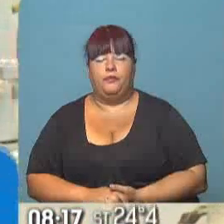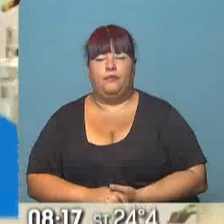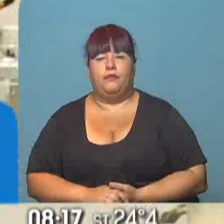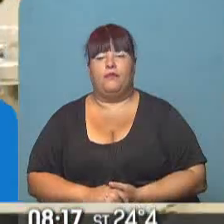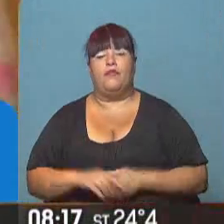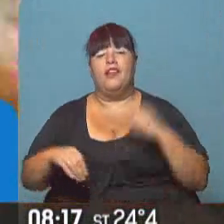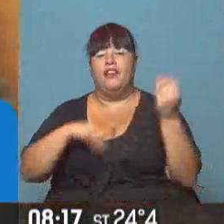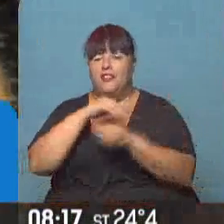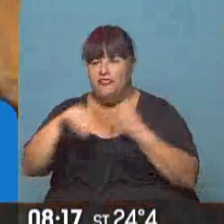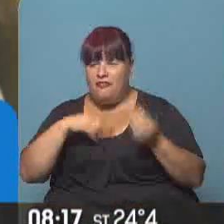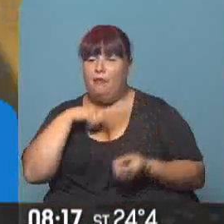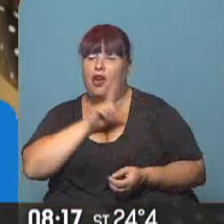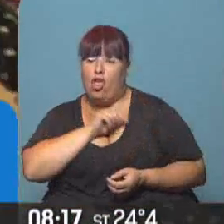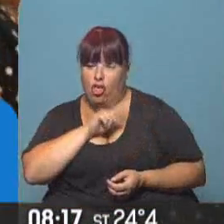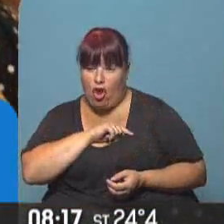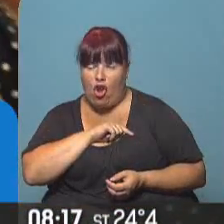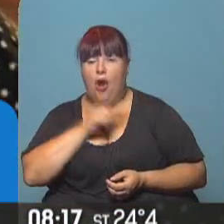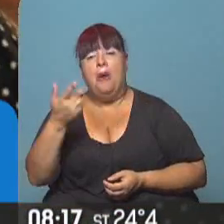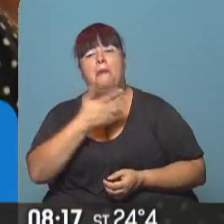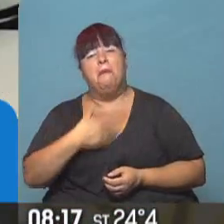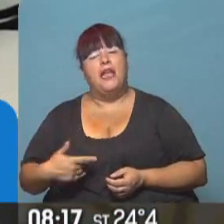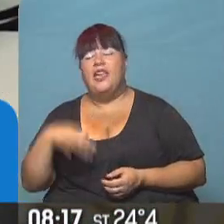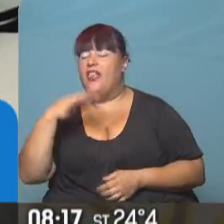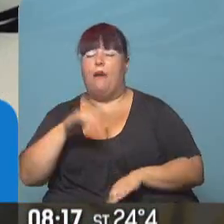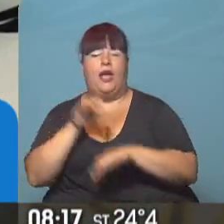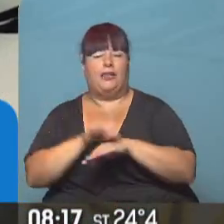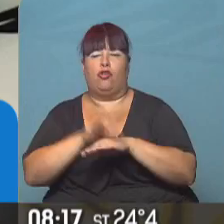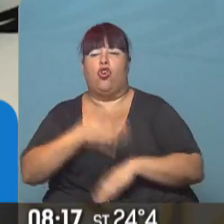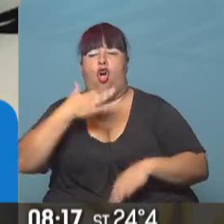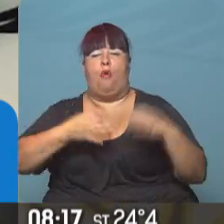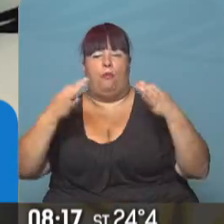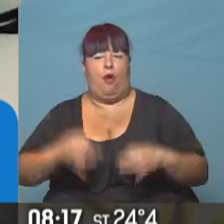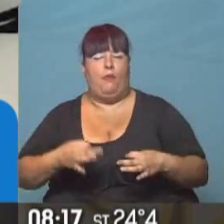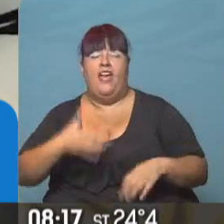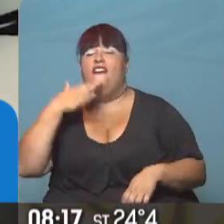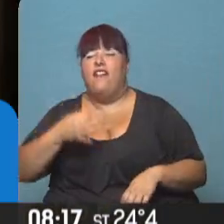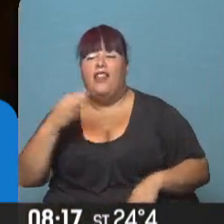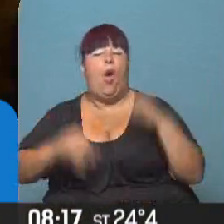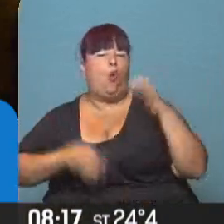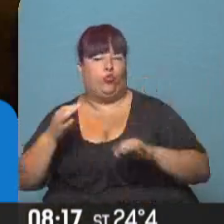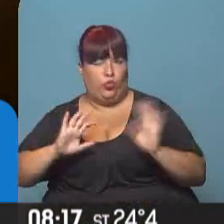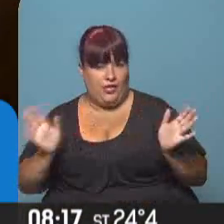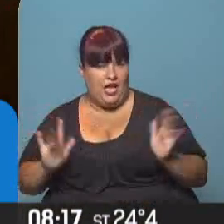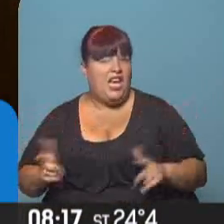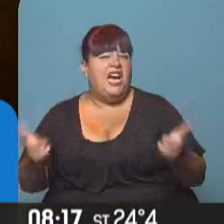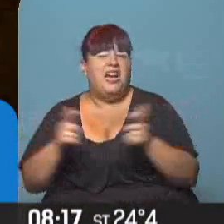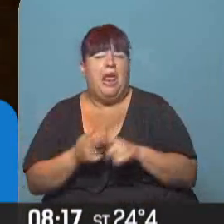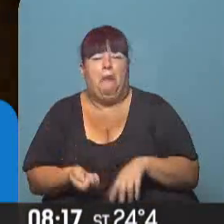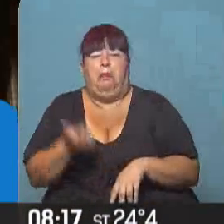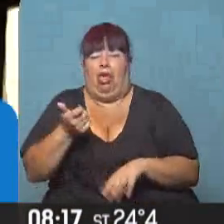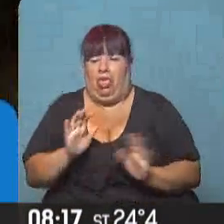Familias con dolor, un presidente que se tiene que comprometer, verdad y justicia. La reunión duró